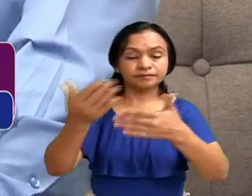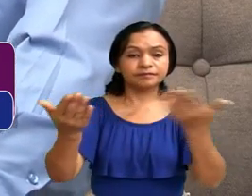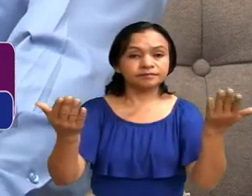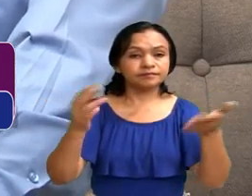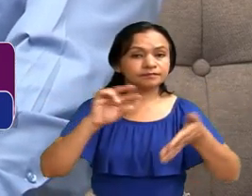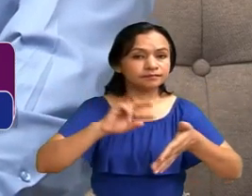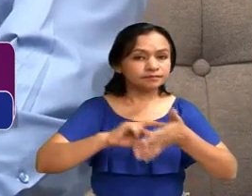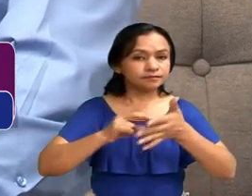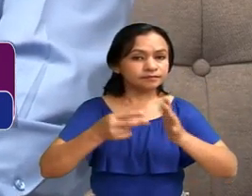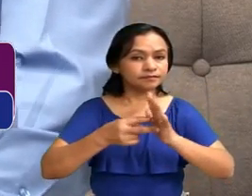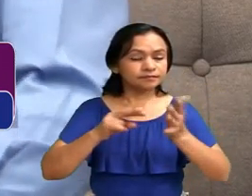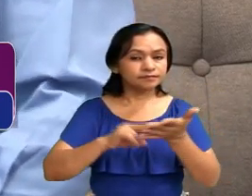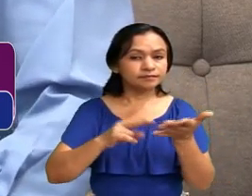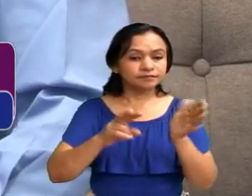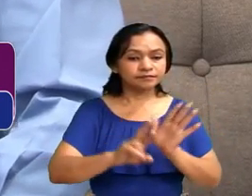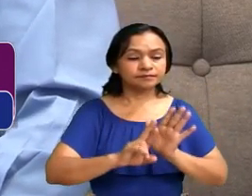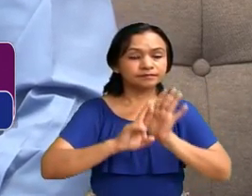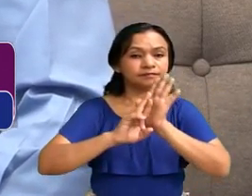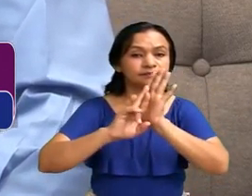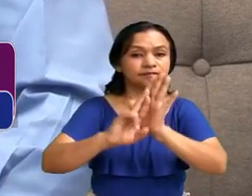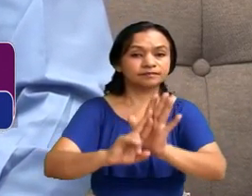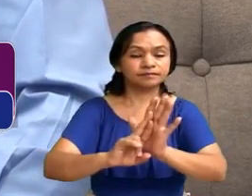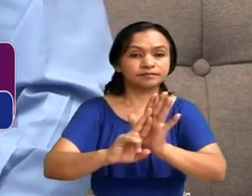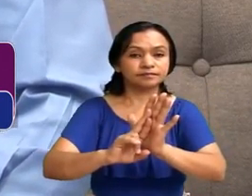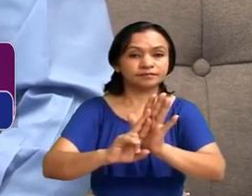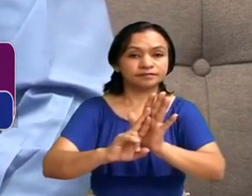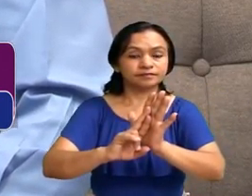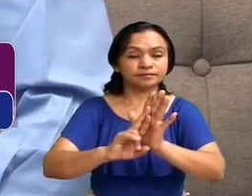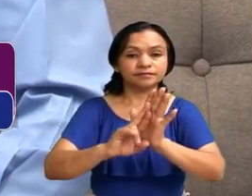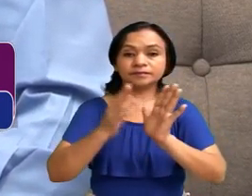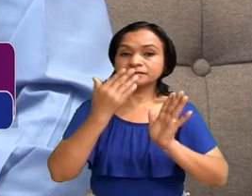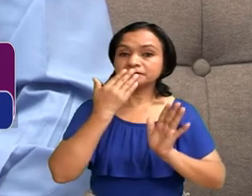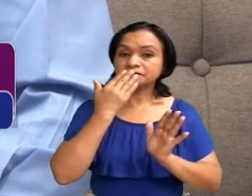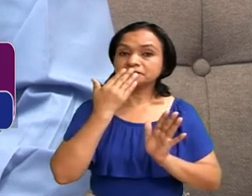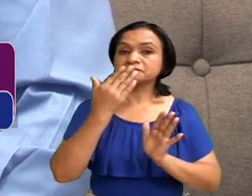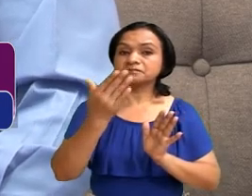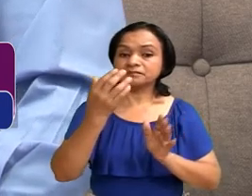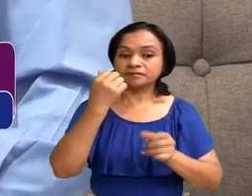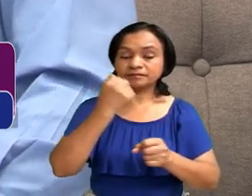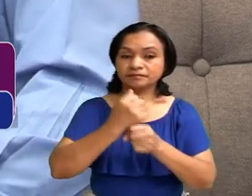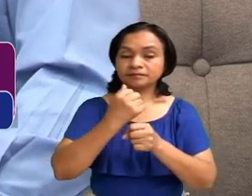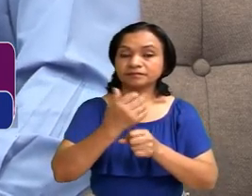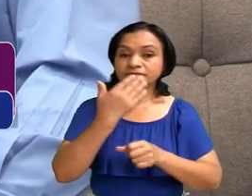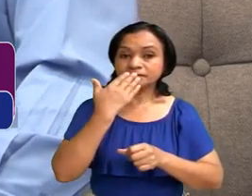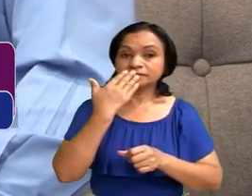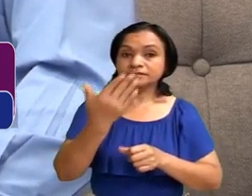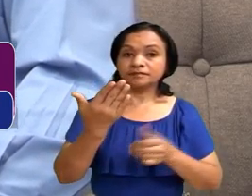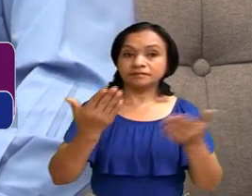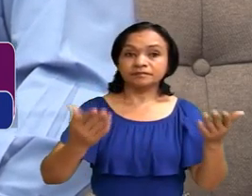¿verdad? Y los resultados son un éxito, ¿verdad? Porque